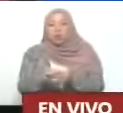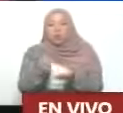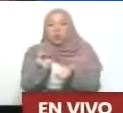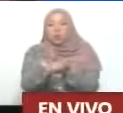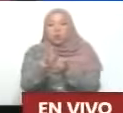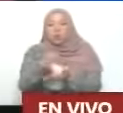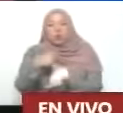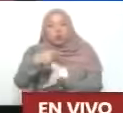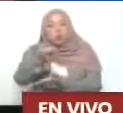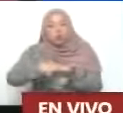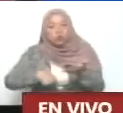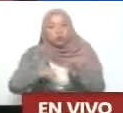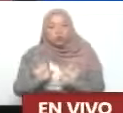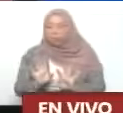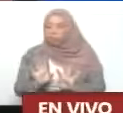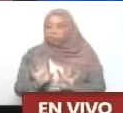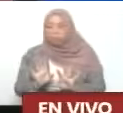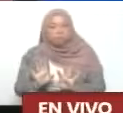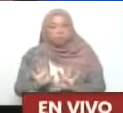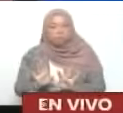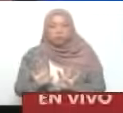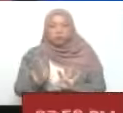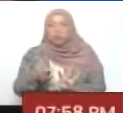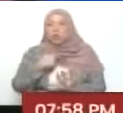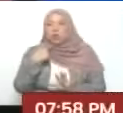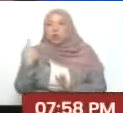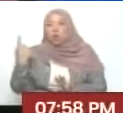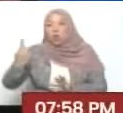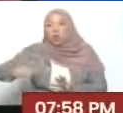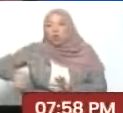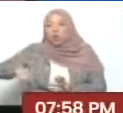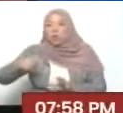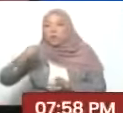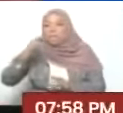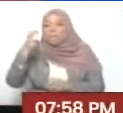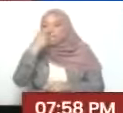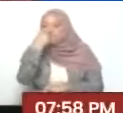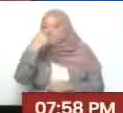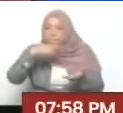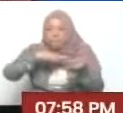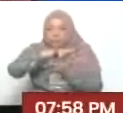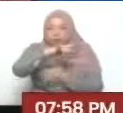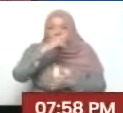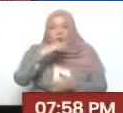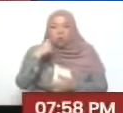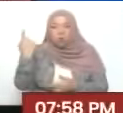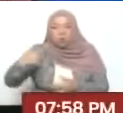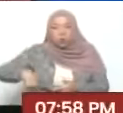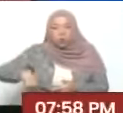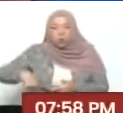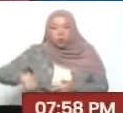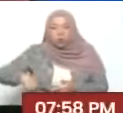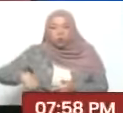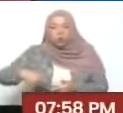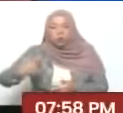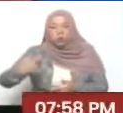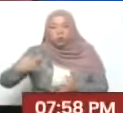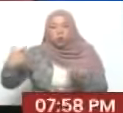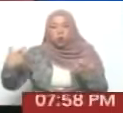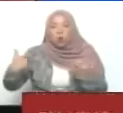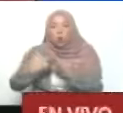no se firma. Vamos a derrotar a Rusia, vamos a invadir a Rusia. Y ahí están, con una